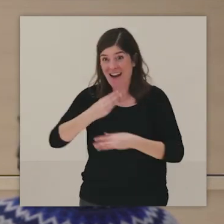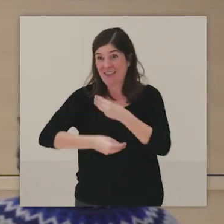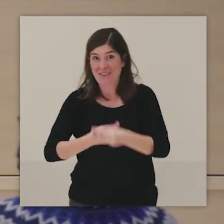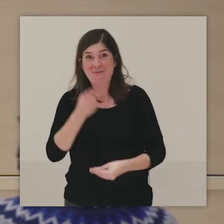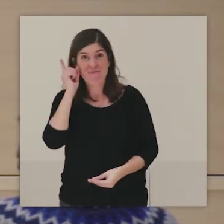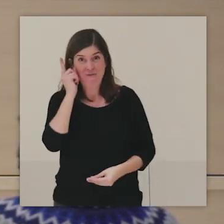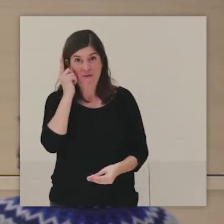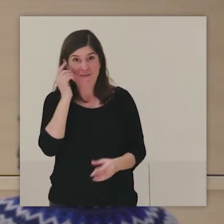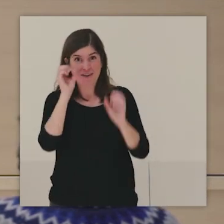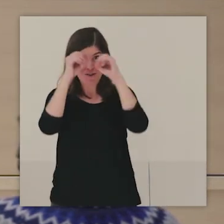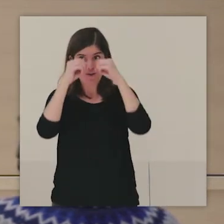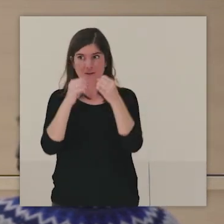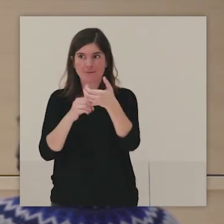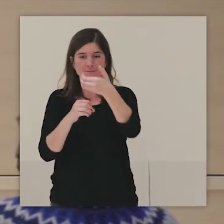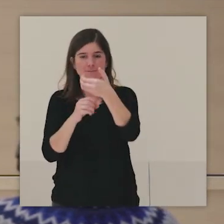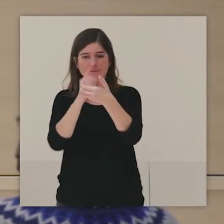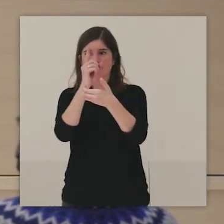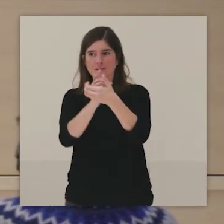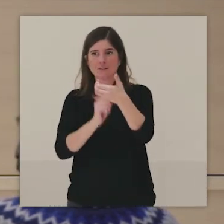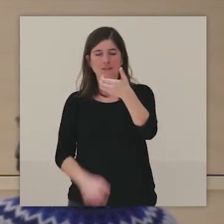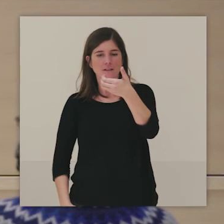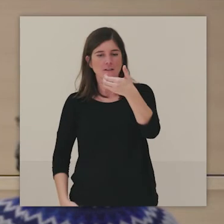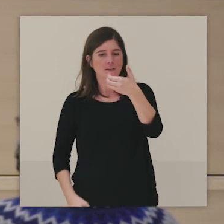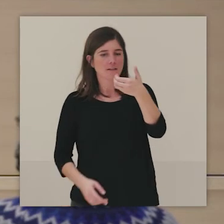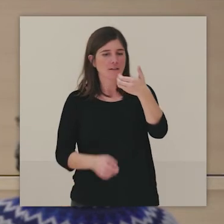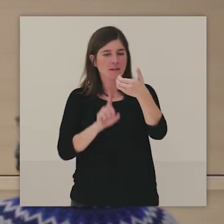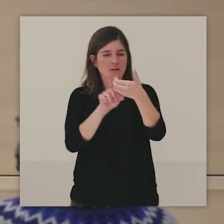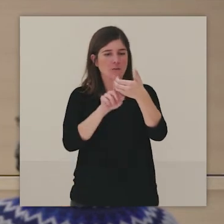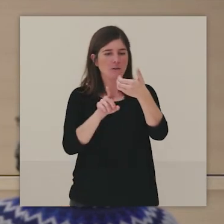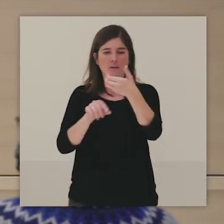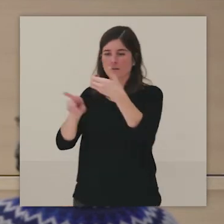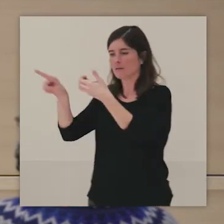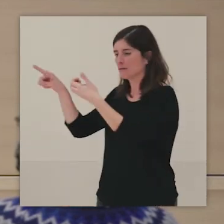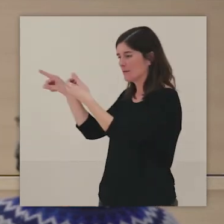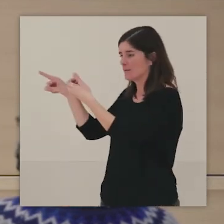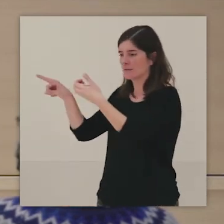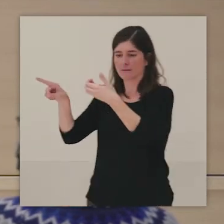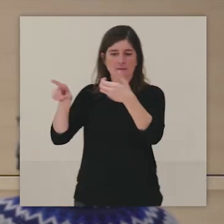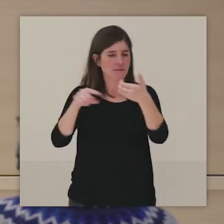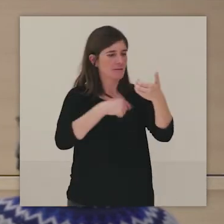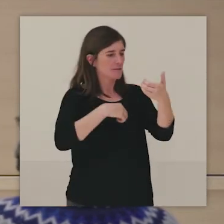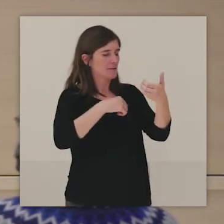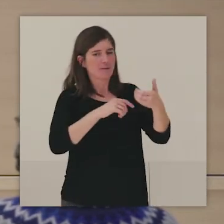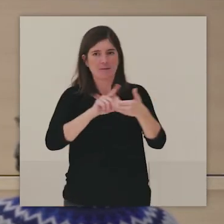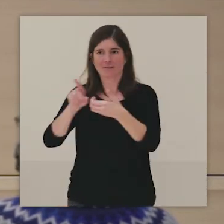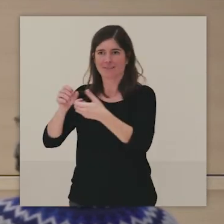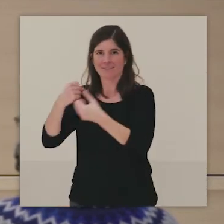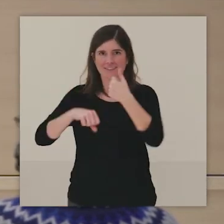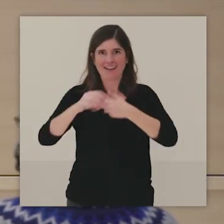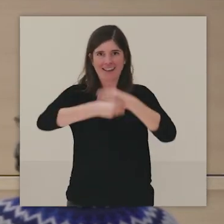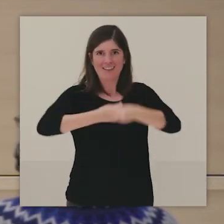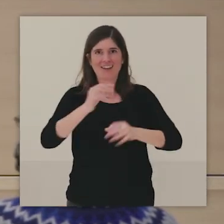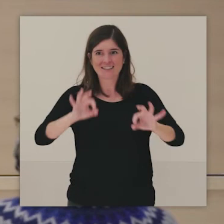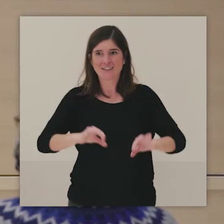con el móvil cuando cogemos el Google Maps y ponemos la visión esta como 3D, porque claro, es como que vas, mira, si es que voy siguiendo el camino, voy con el coche,